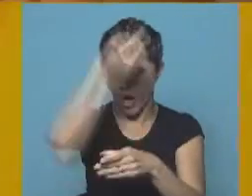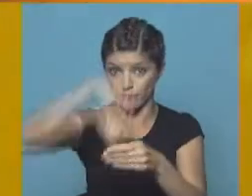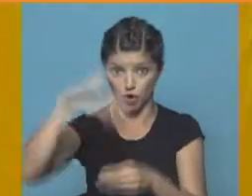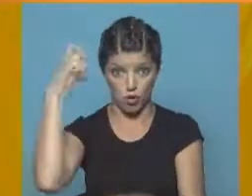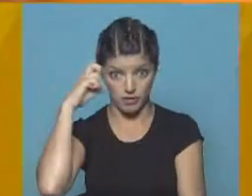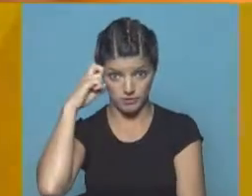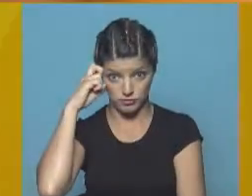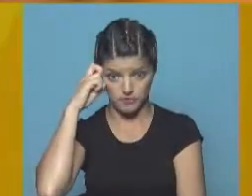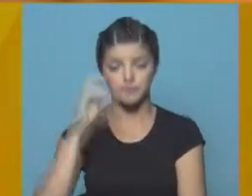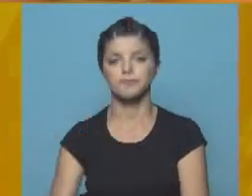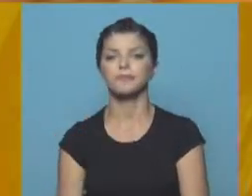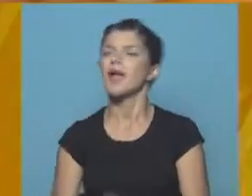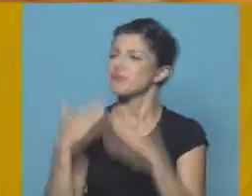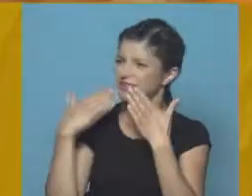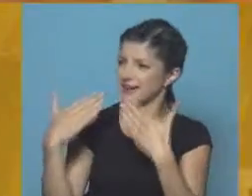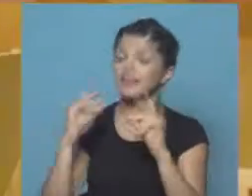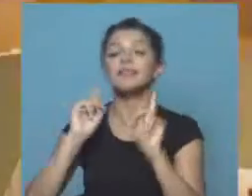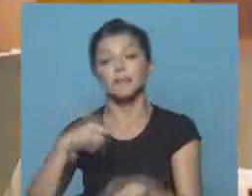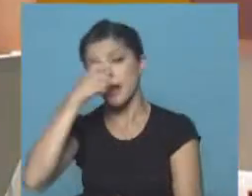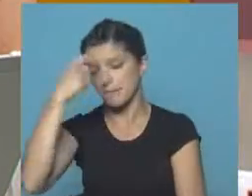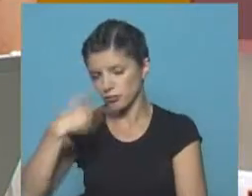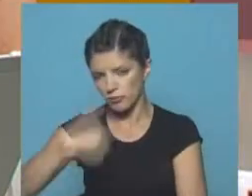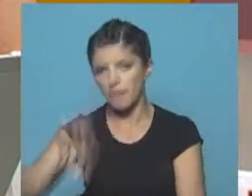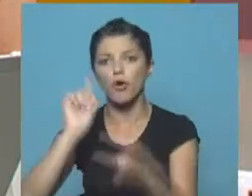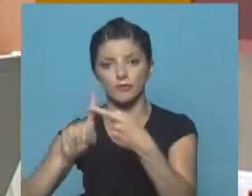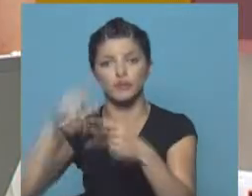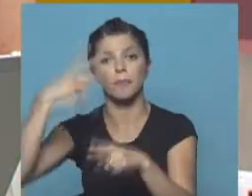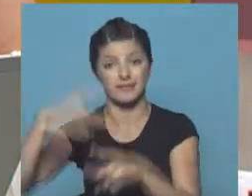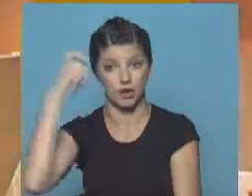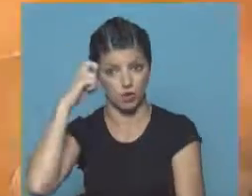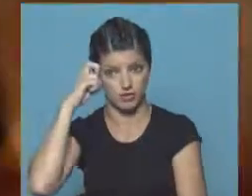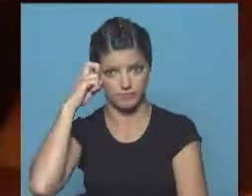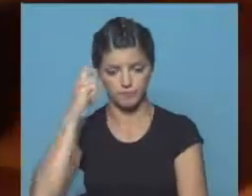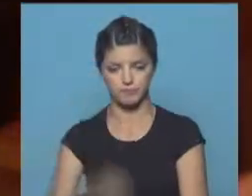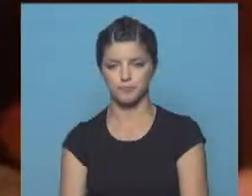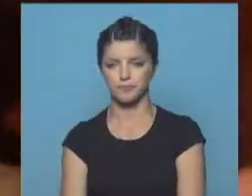Y también seguiremos dentro de minutos desde la Plaza del Congreso con la movilización.